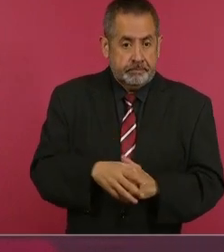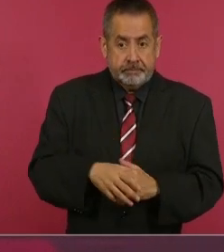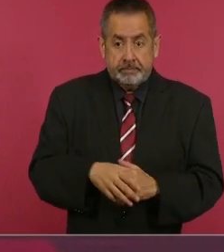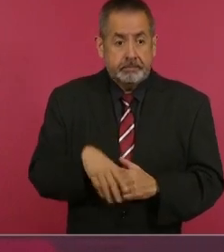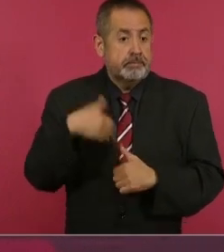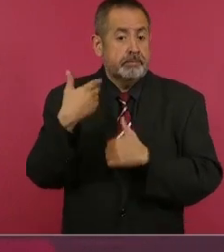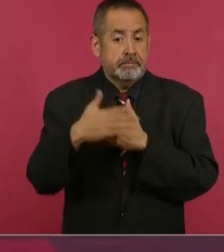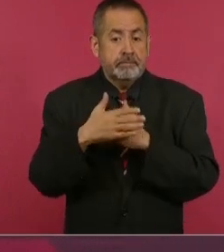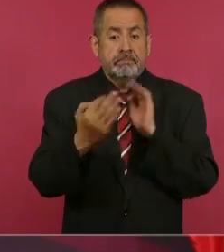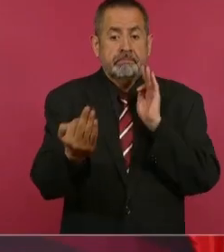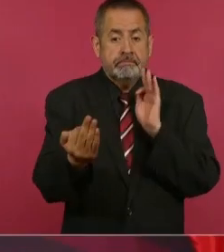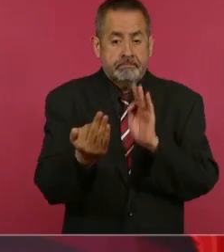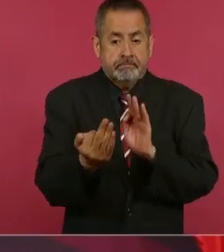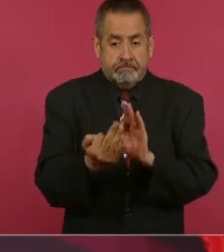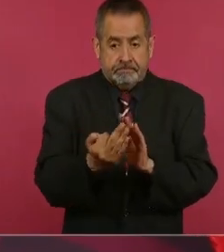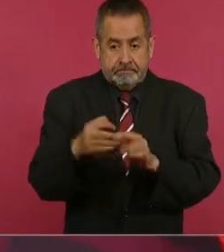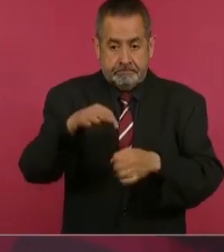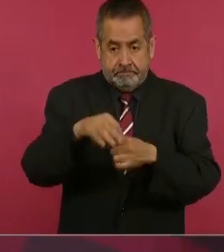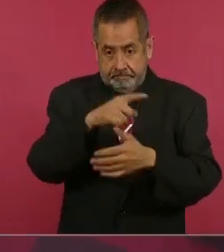aumentando